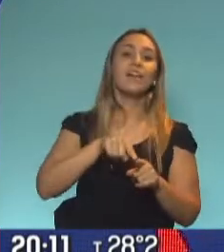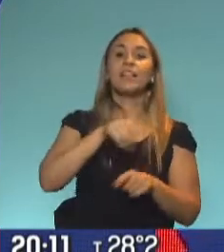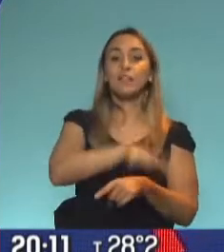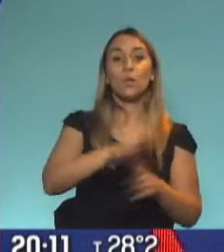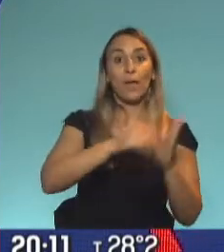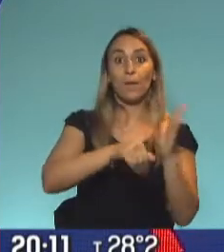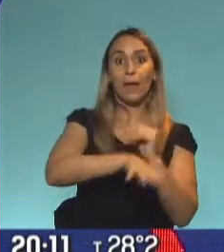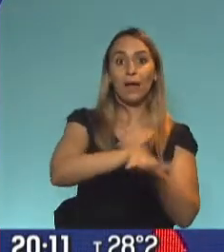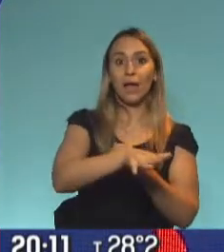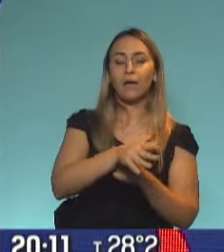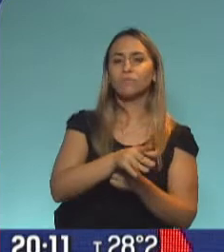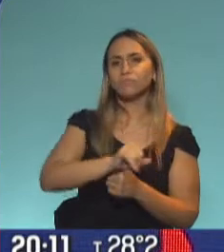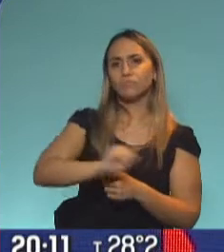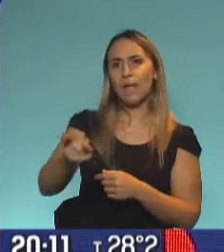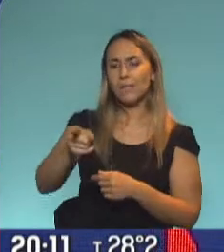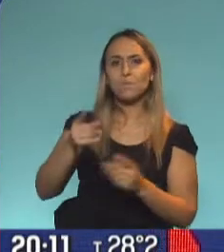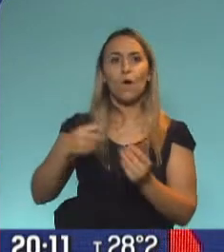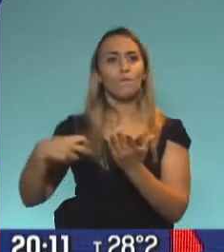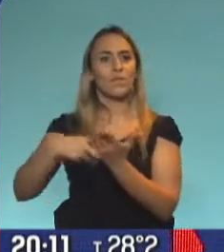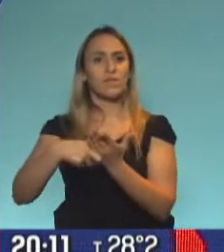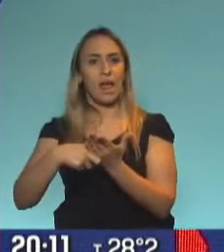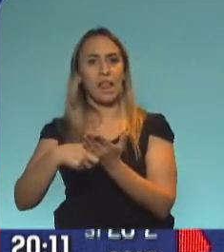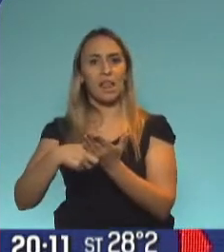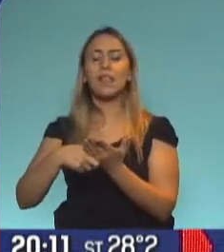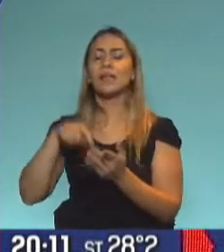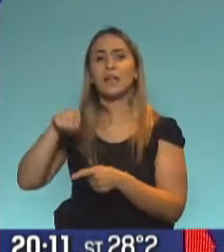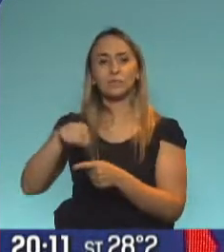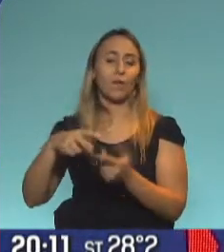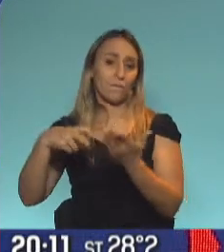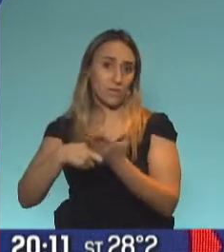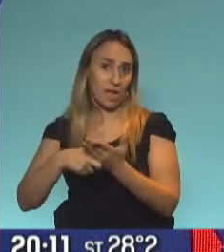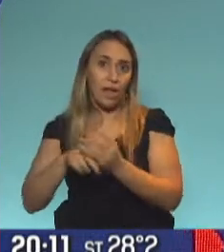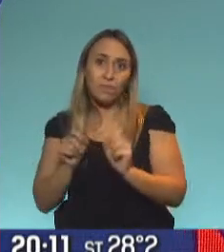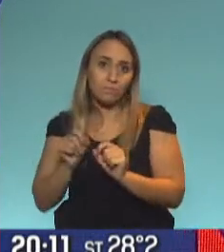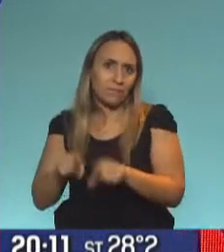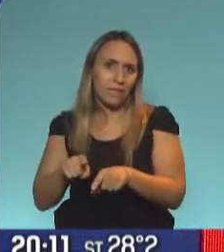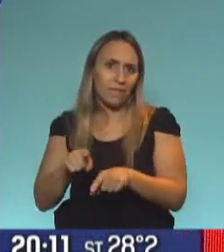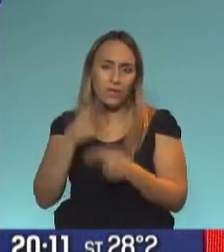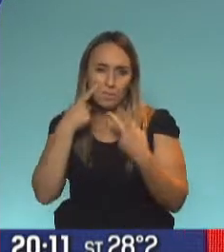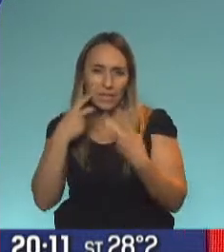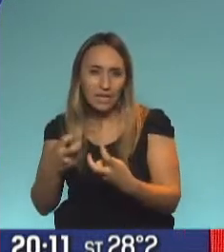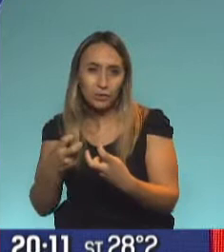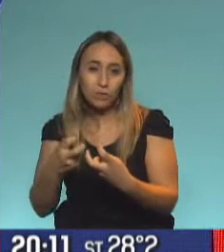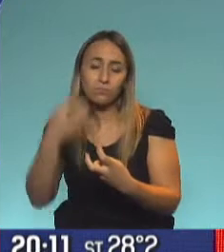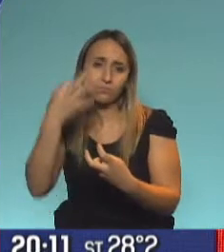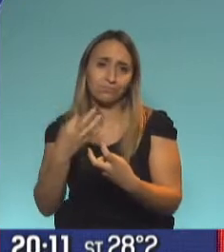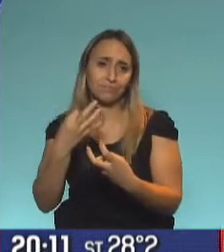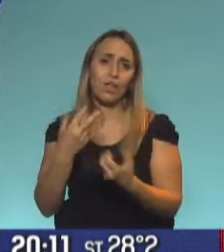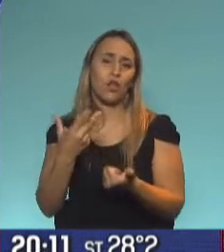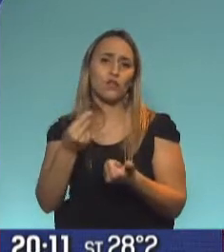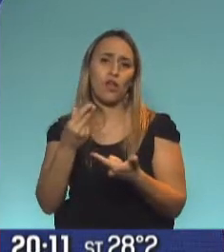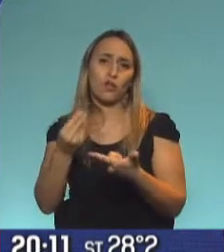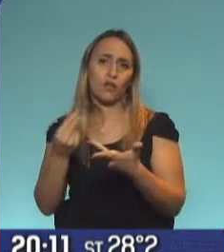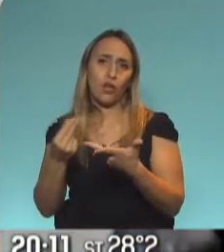habían pedido los fiscales que estaban coadyuvando, porque el fiscal natural de la causa finalmente negó todas las cuestiones